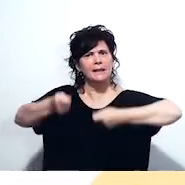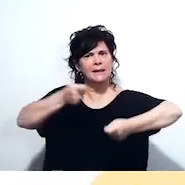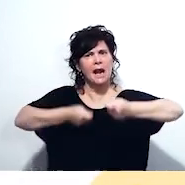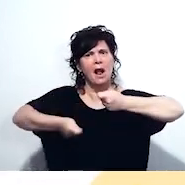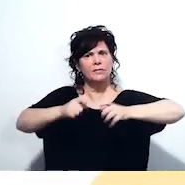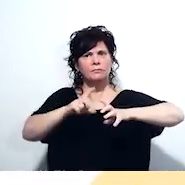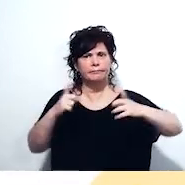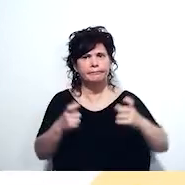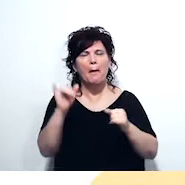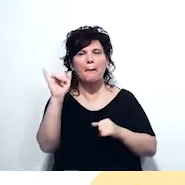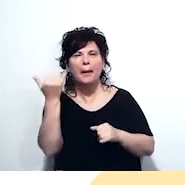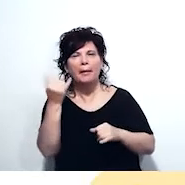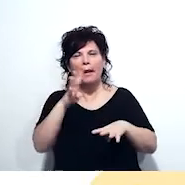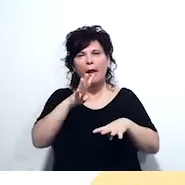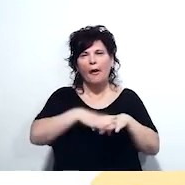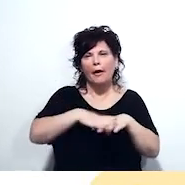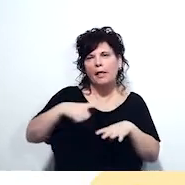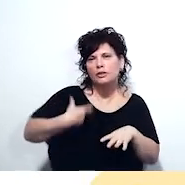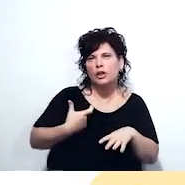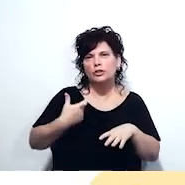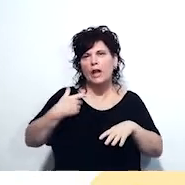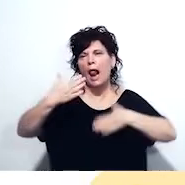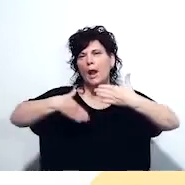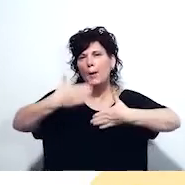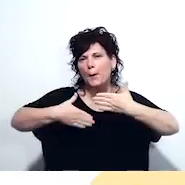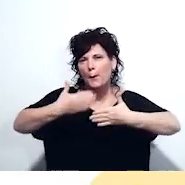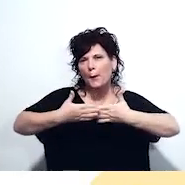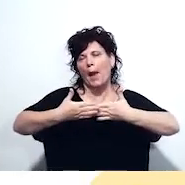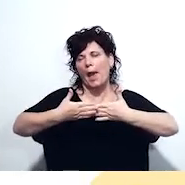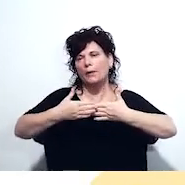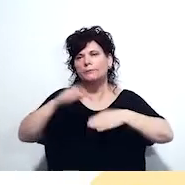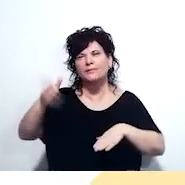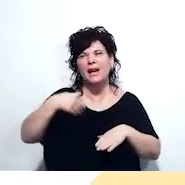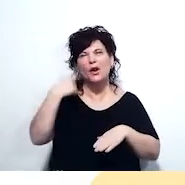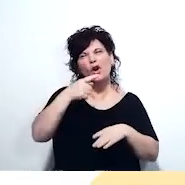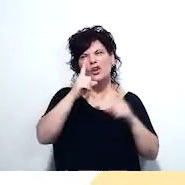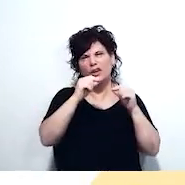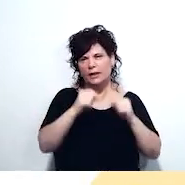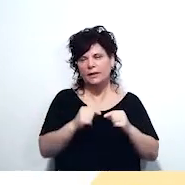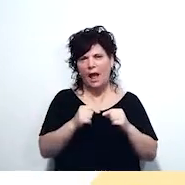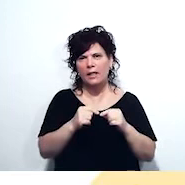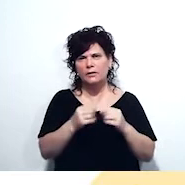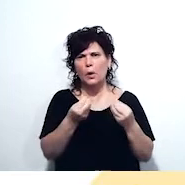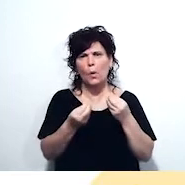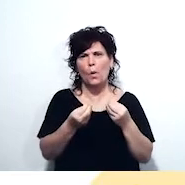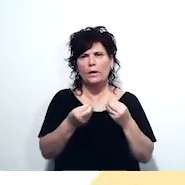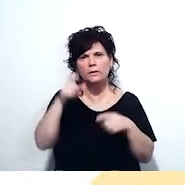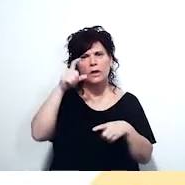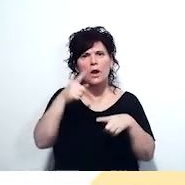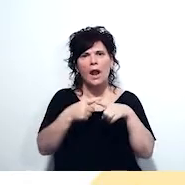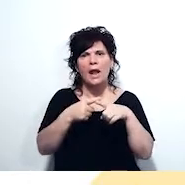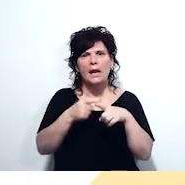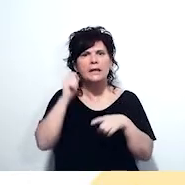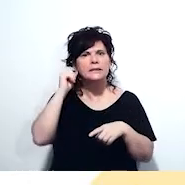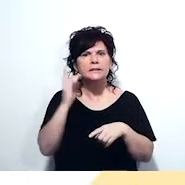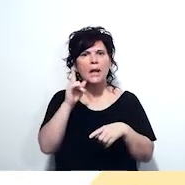por video, redes sociales y juegos. Acá traigo otras estadísticas también. ¿Cuántos exabytes?